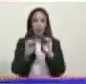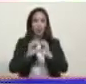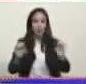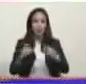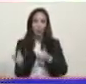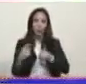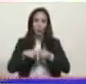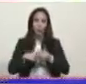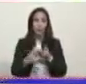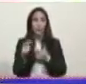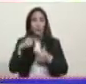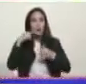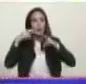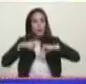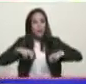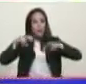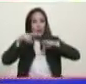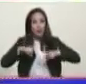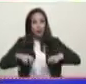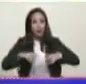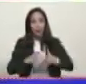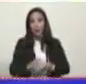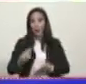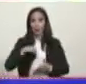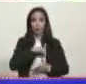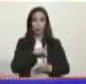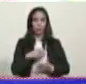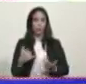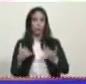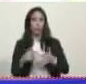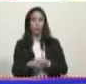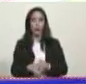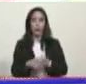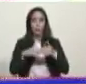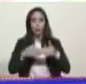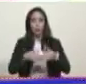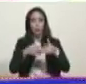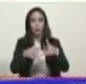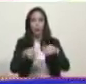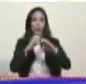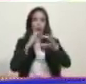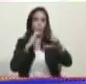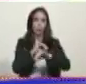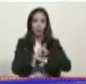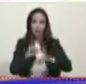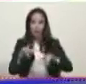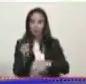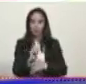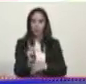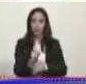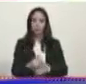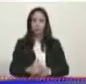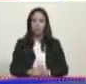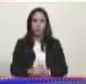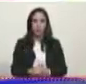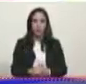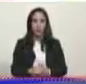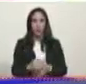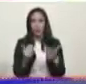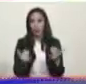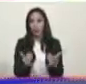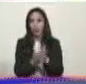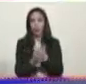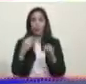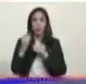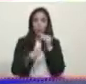generar líneas de investigación para nosotros no solamente conformarnos con colocar barcos de transporte de pasajeros como estamos haciendo el día de hoy, sino como en este momento ya lo